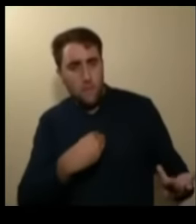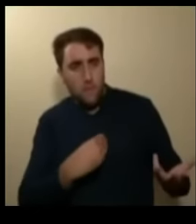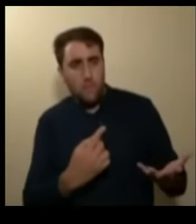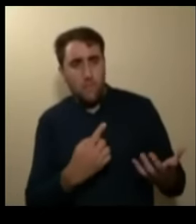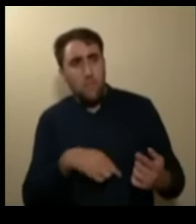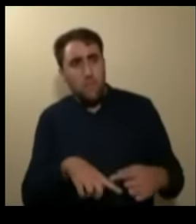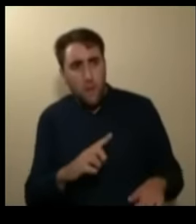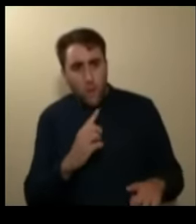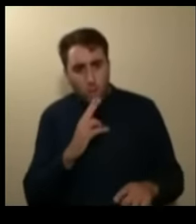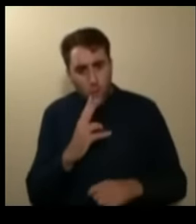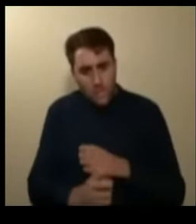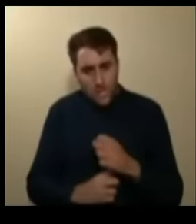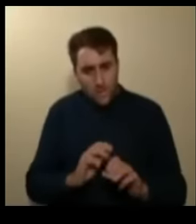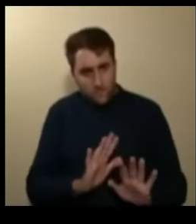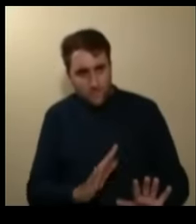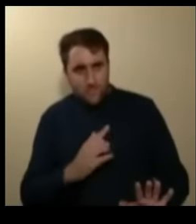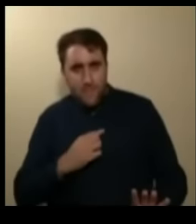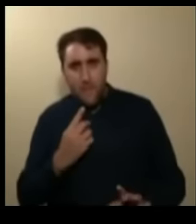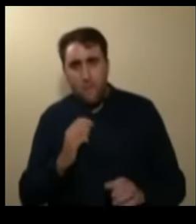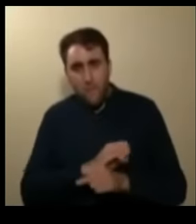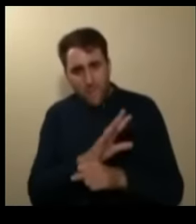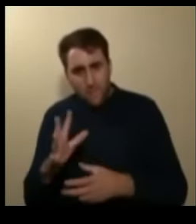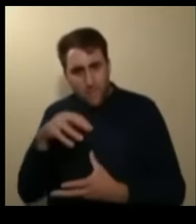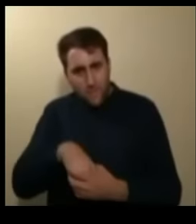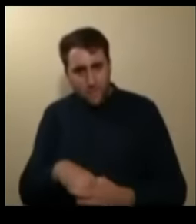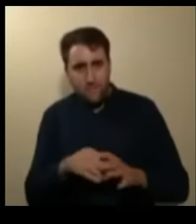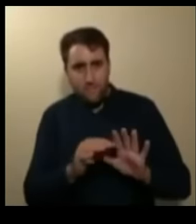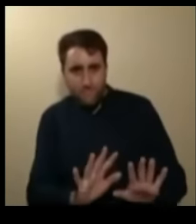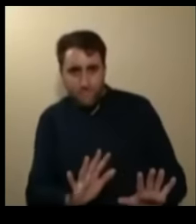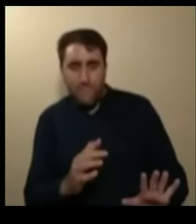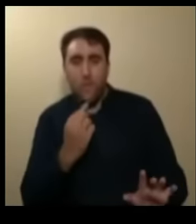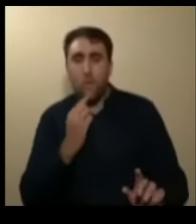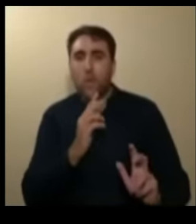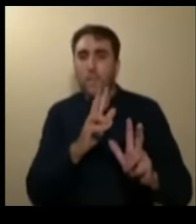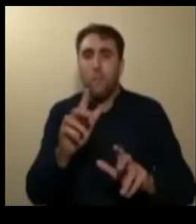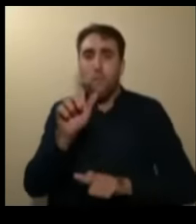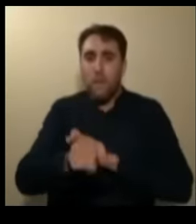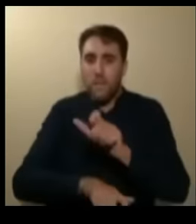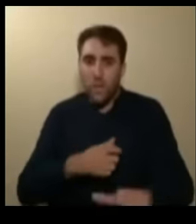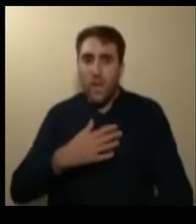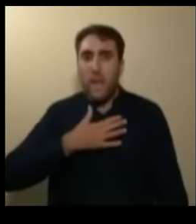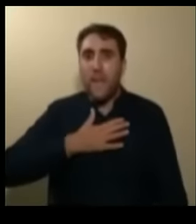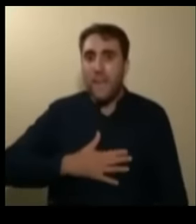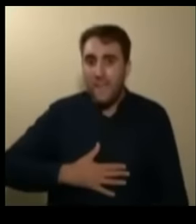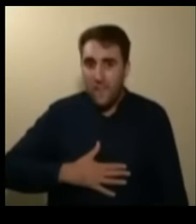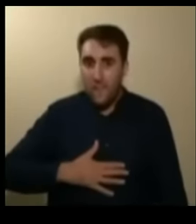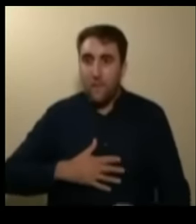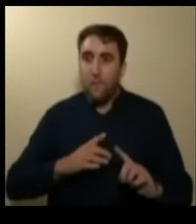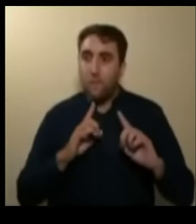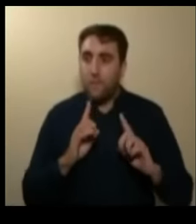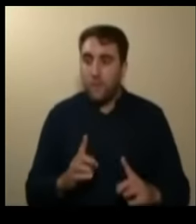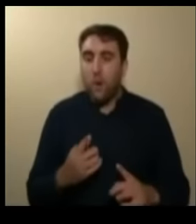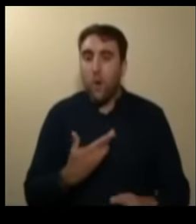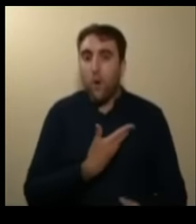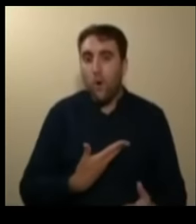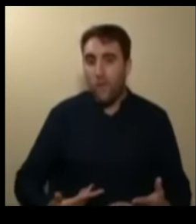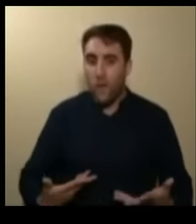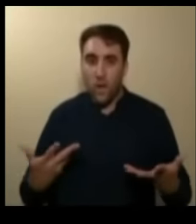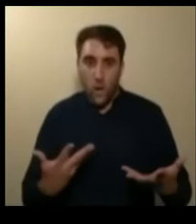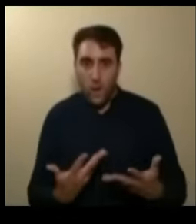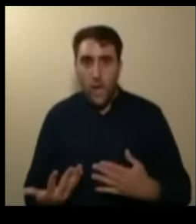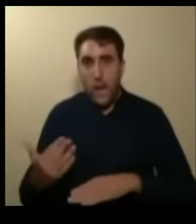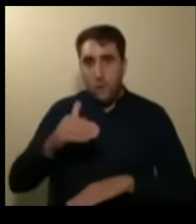pandemia de por medio. Lo que nosotros le queremos transmitir a la gente es serenidad, es tranquilidad. Hay un gobierno que